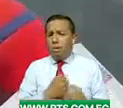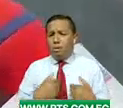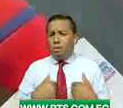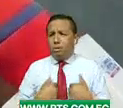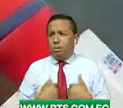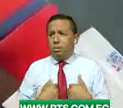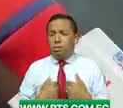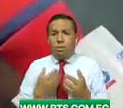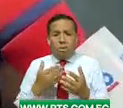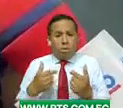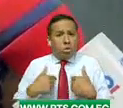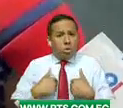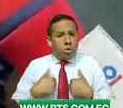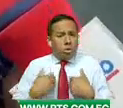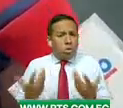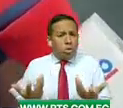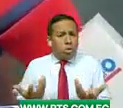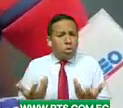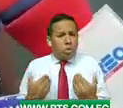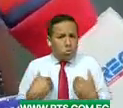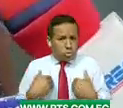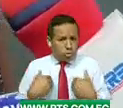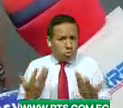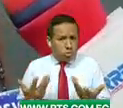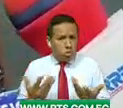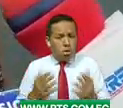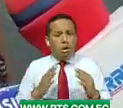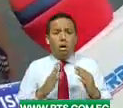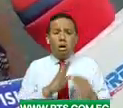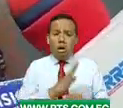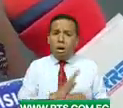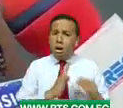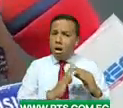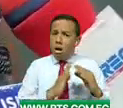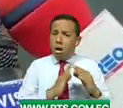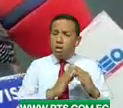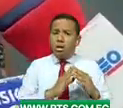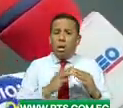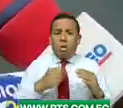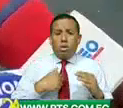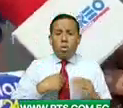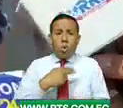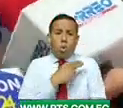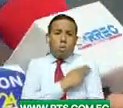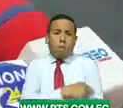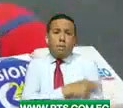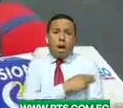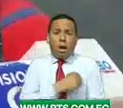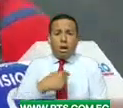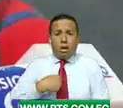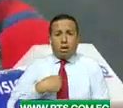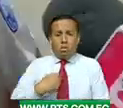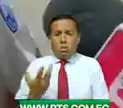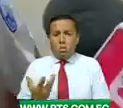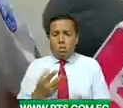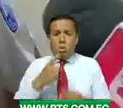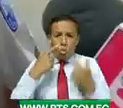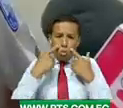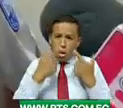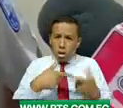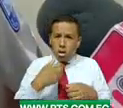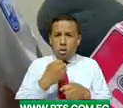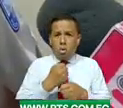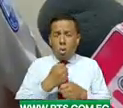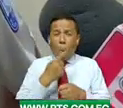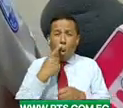Aquí yo atiendo a un señor mayorcito aquí, yo soy enfermera, y yo me quiero salir mejor a la calle. Tiene una mecha lenta,